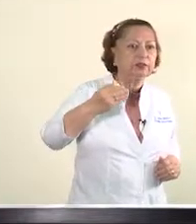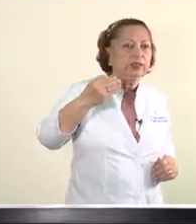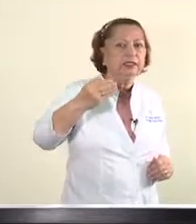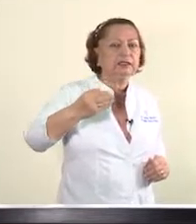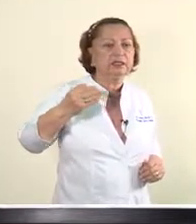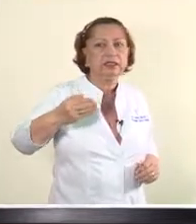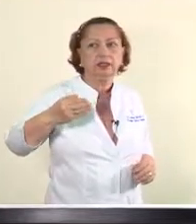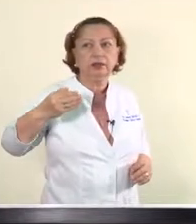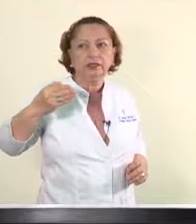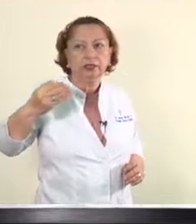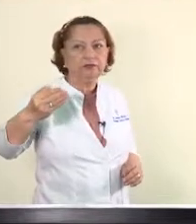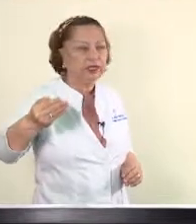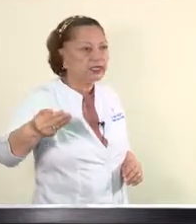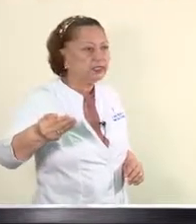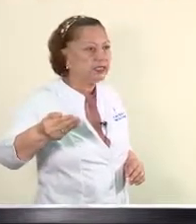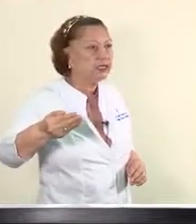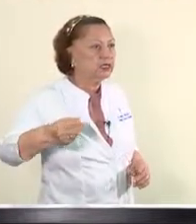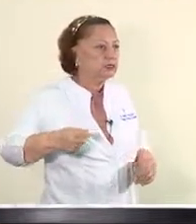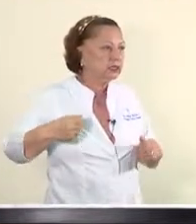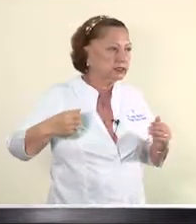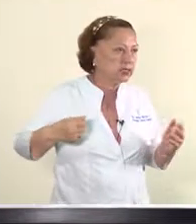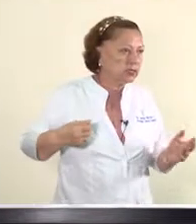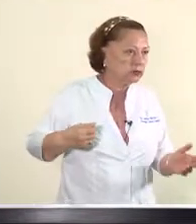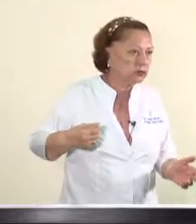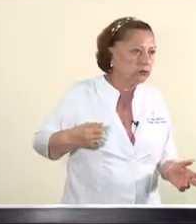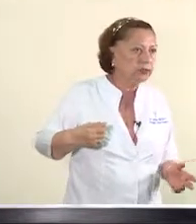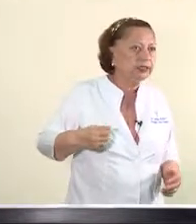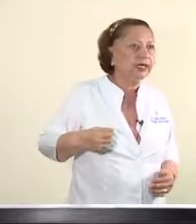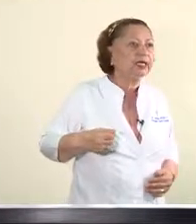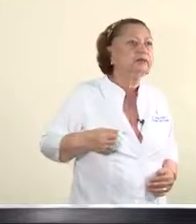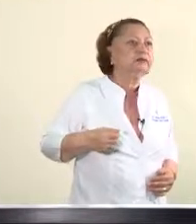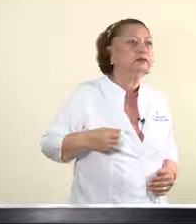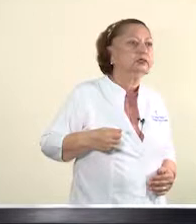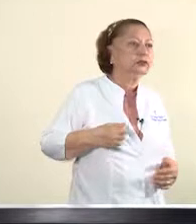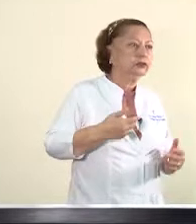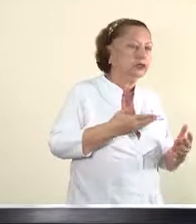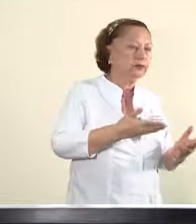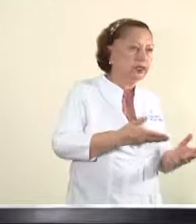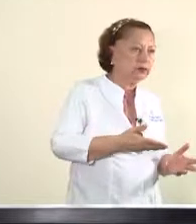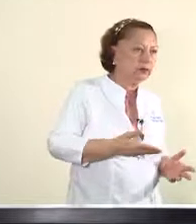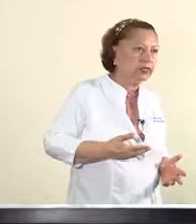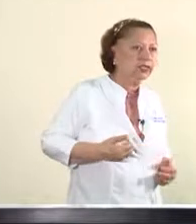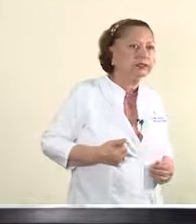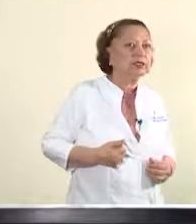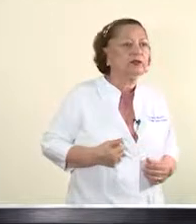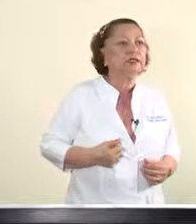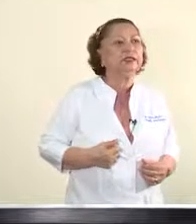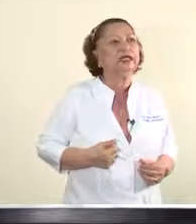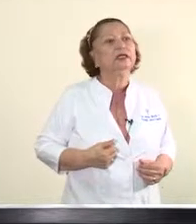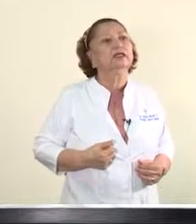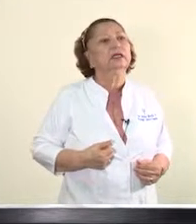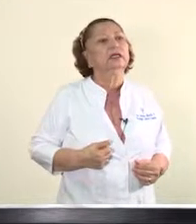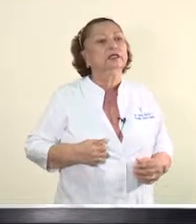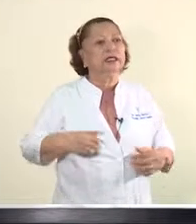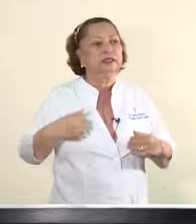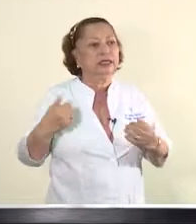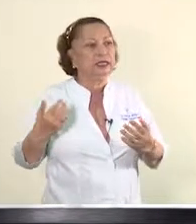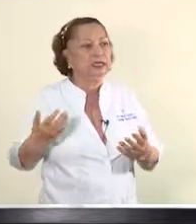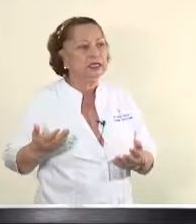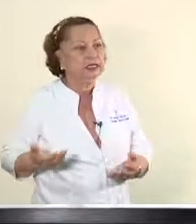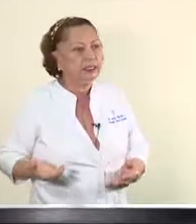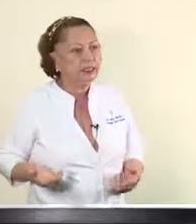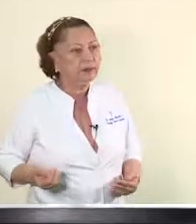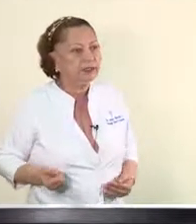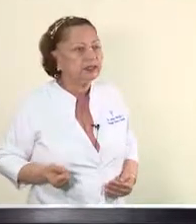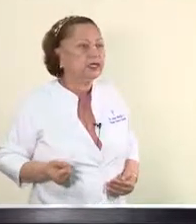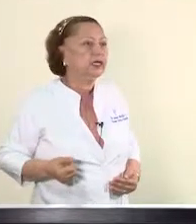esta persona necesita una transferencia, ya sea a un hospital, en donde vean lo que es la salud mental, ya sea a